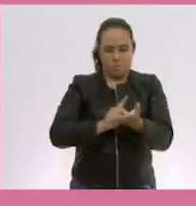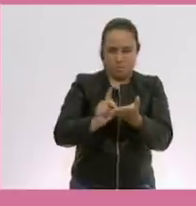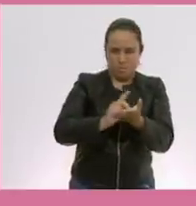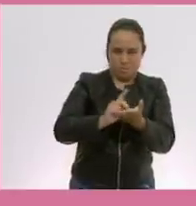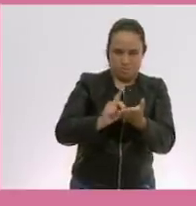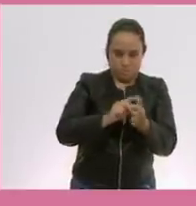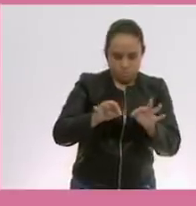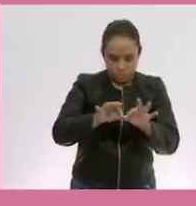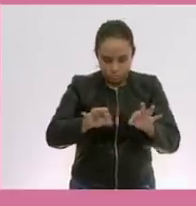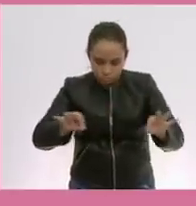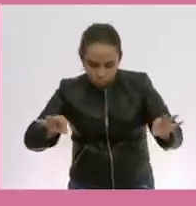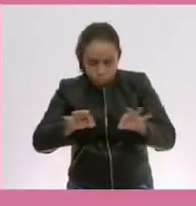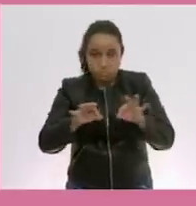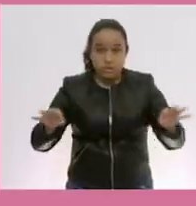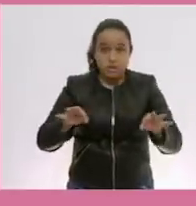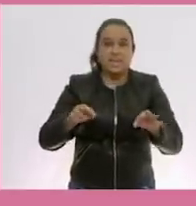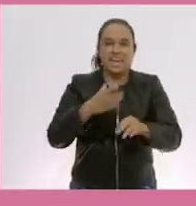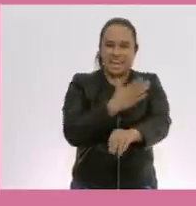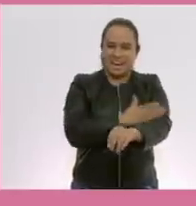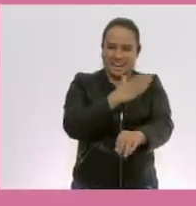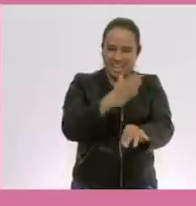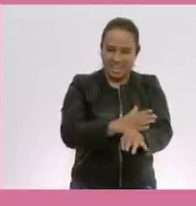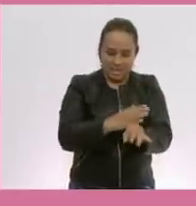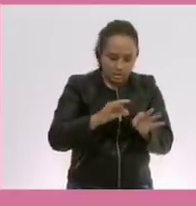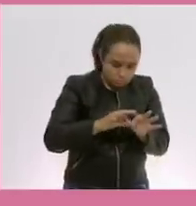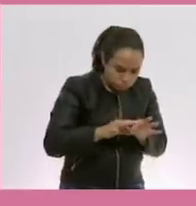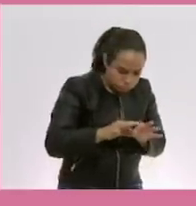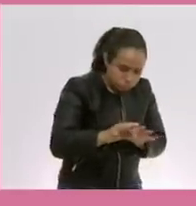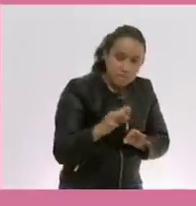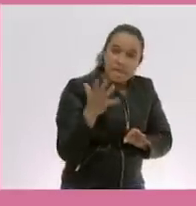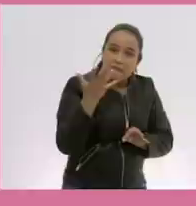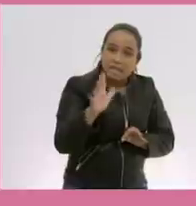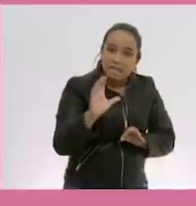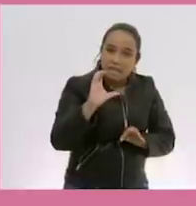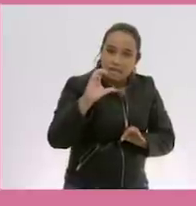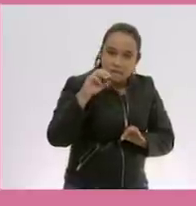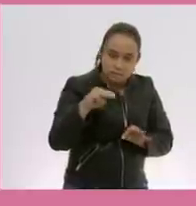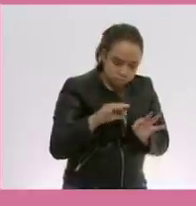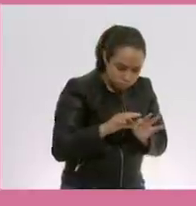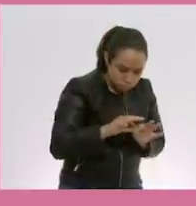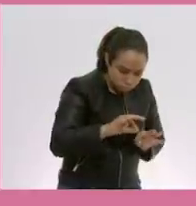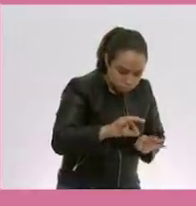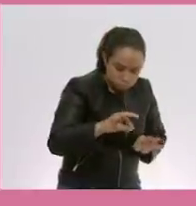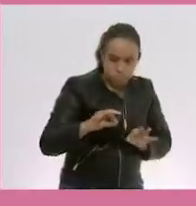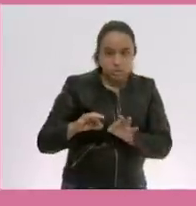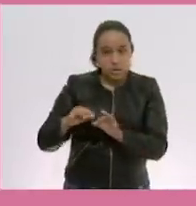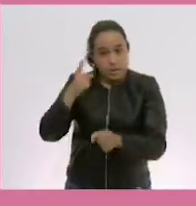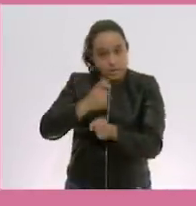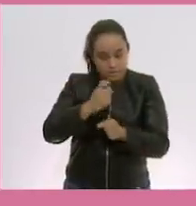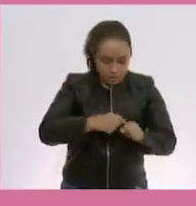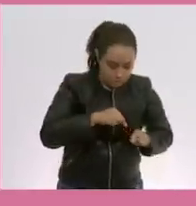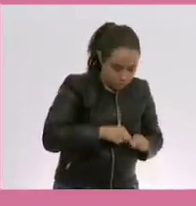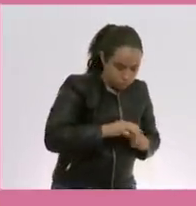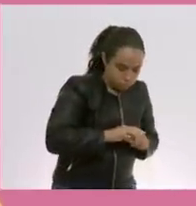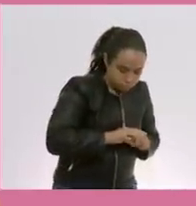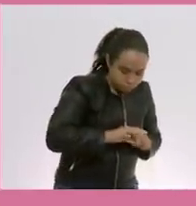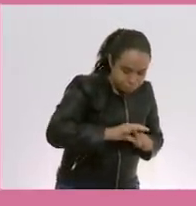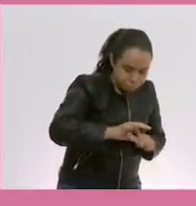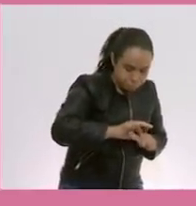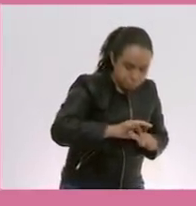plumón o la pluma y con ayuda de la regla 10 centímetros de largo, partiendo de abajo hacia